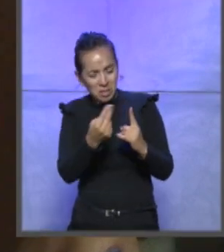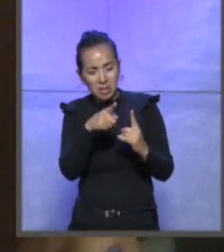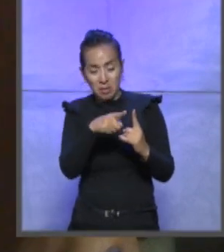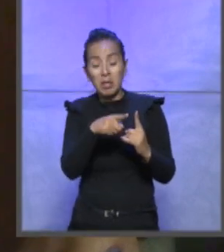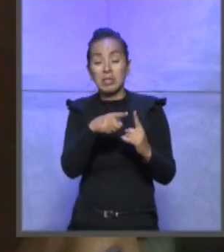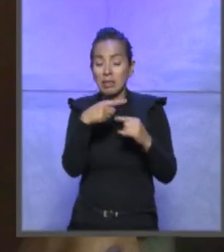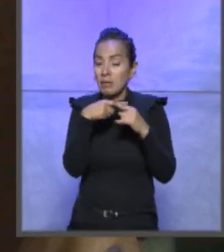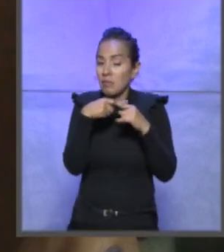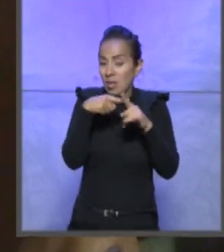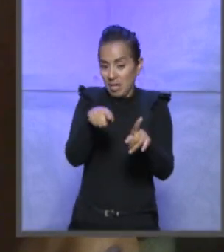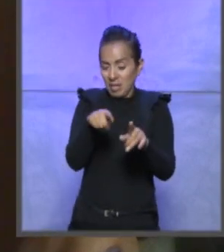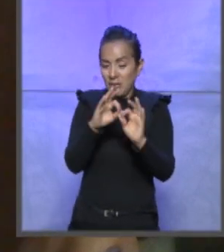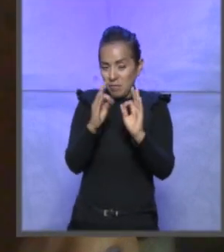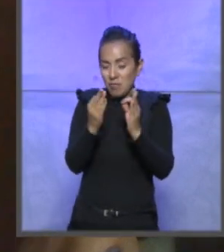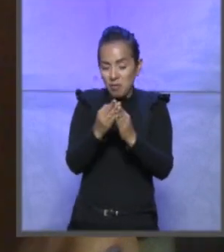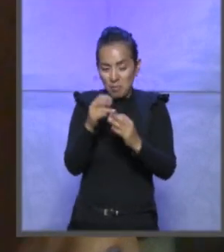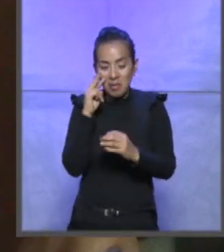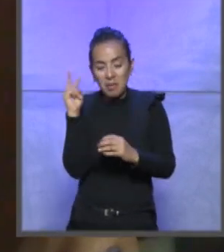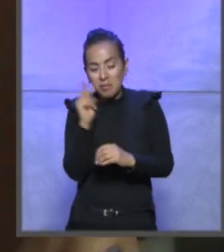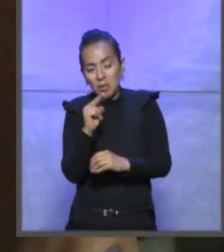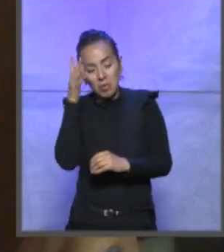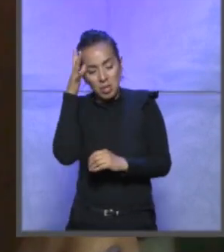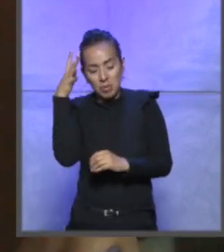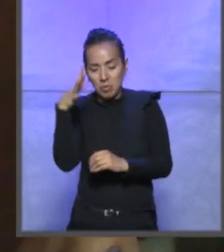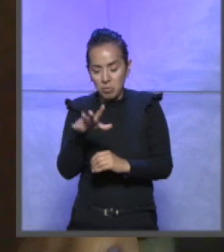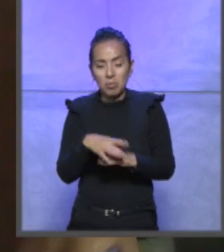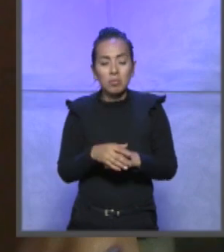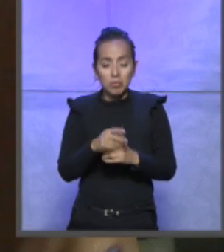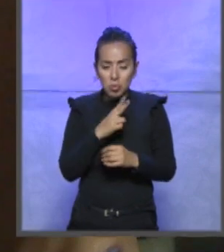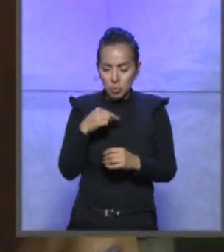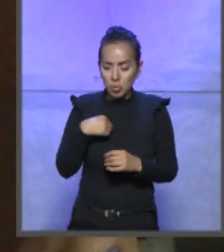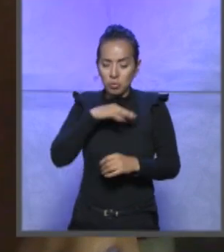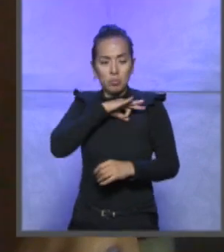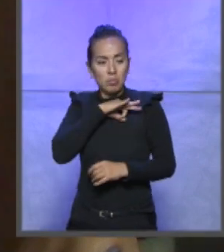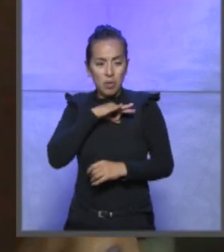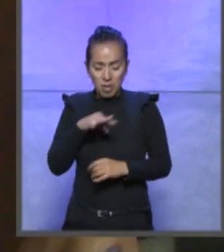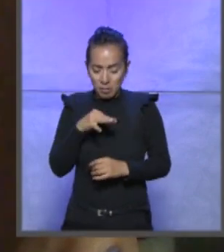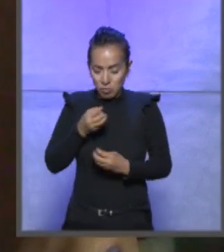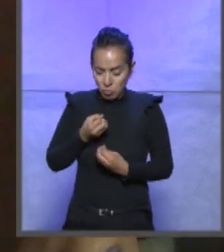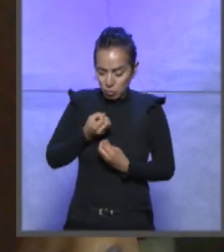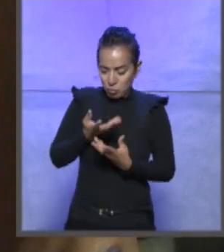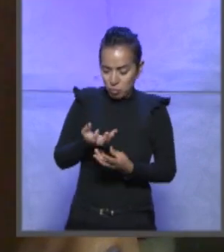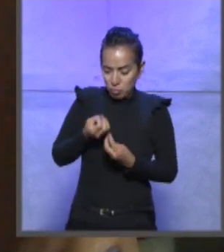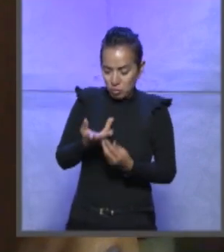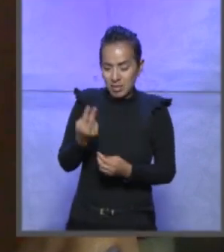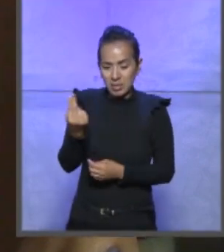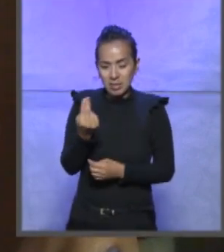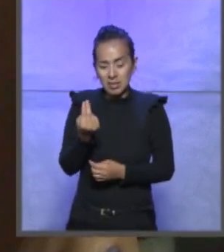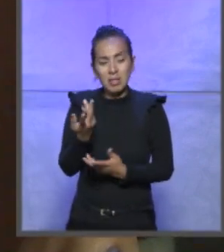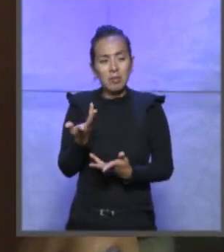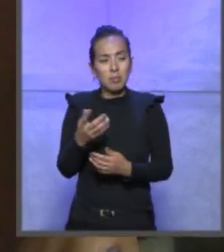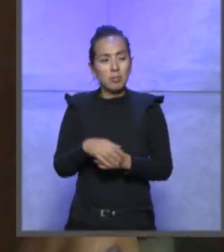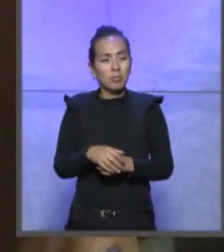que pueda verlo un adulto. Y es muy importante esto, porque así nosotros podemos abastecer esas mismas en cuanto a